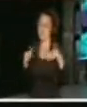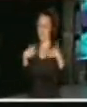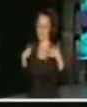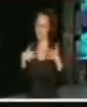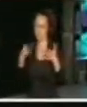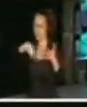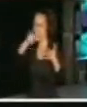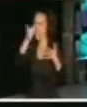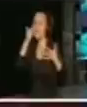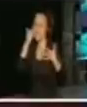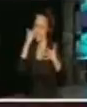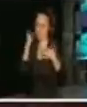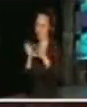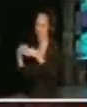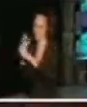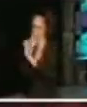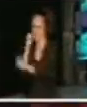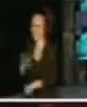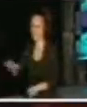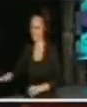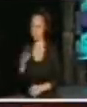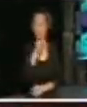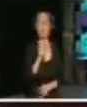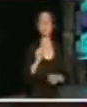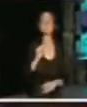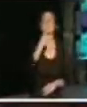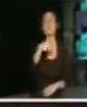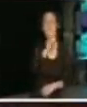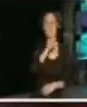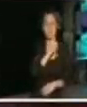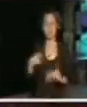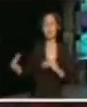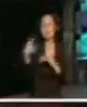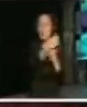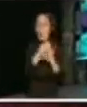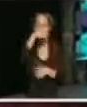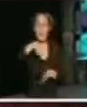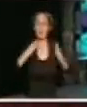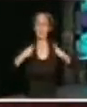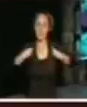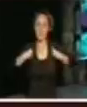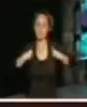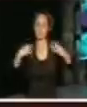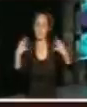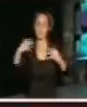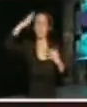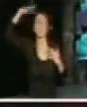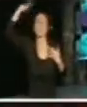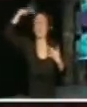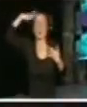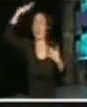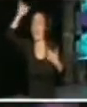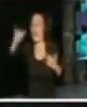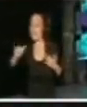Bueno, vamos con nuestro primer tema. Todos en esta vida vivimos con ilusiones.